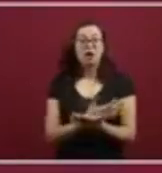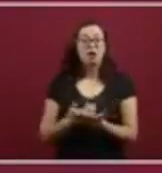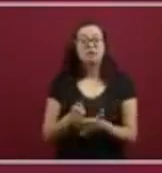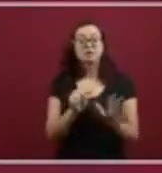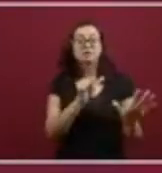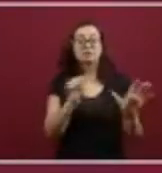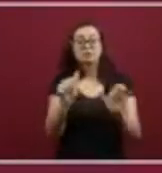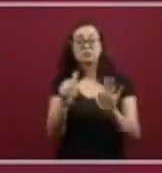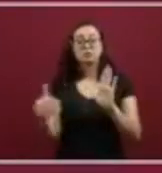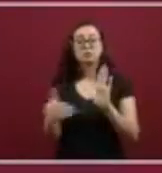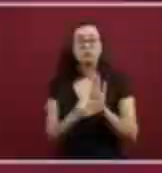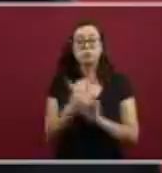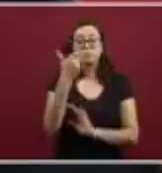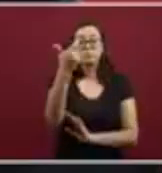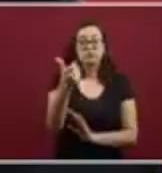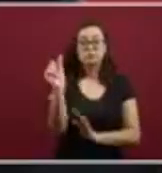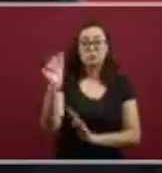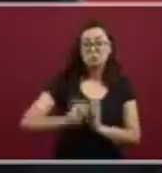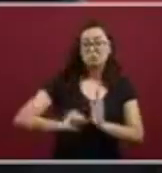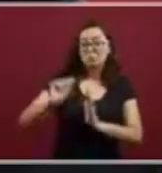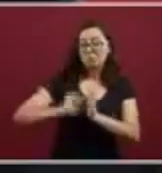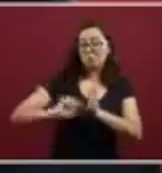600,000 pesos mensuales.